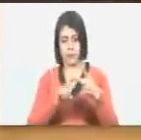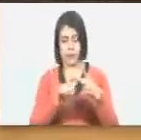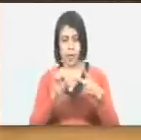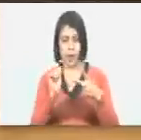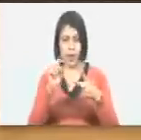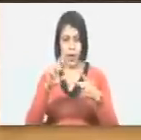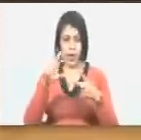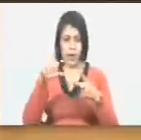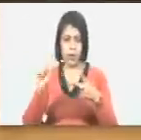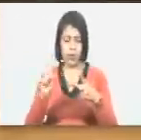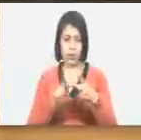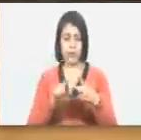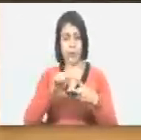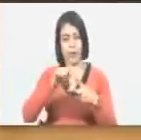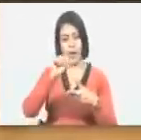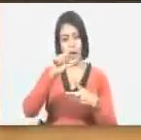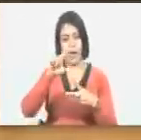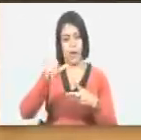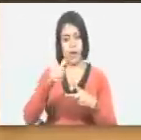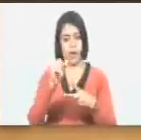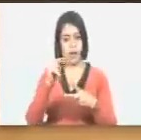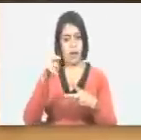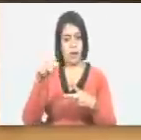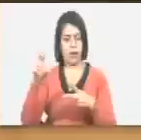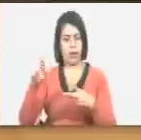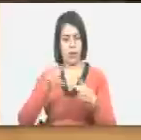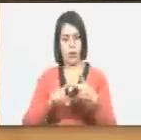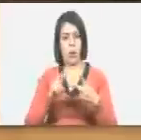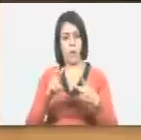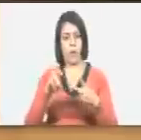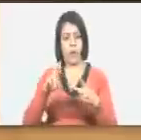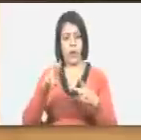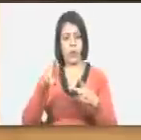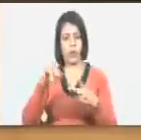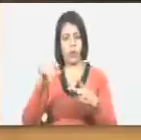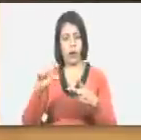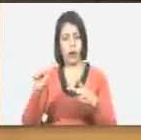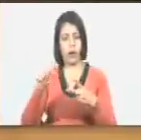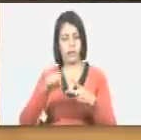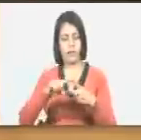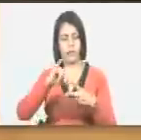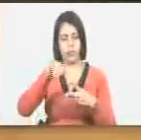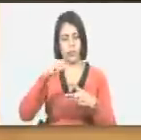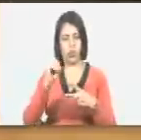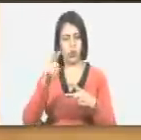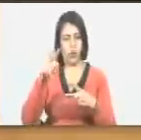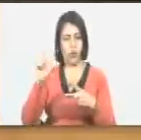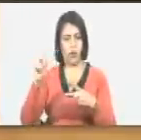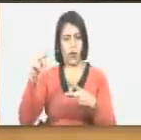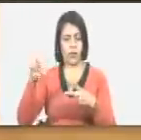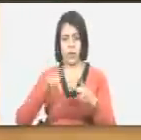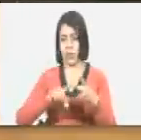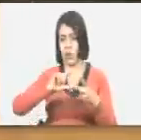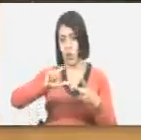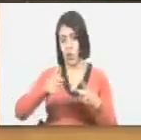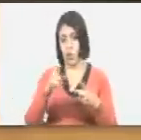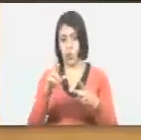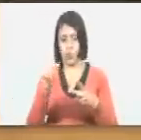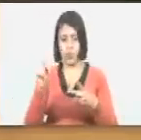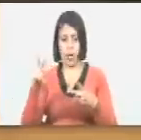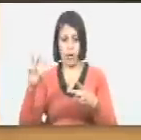Melo, Alejandro Aguilera, suplente Verushka Silva, Giovanni Blanco, suplente Gustavo